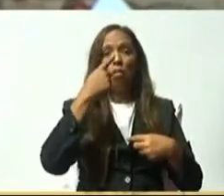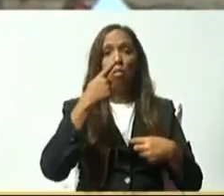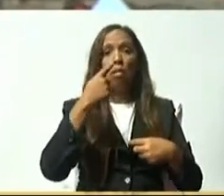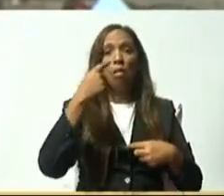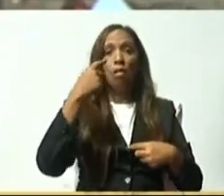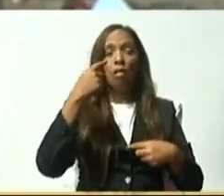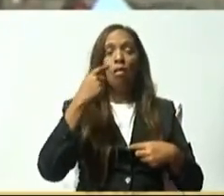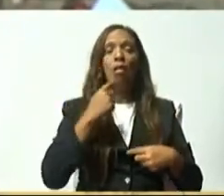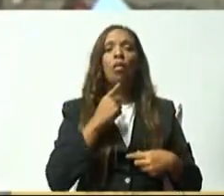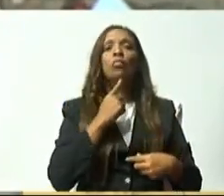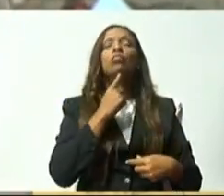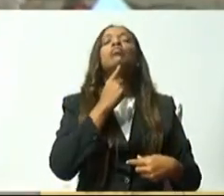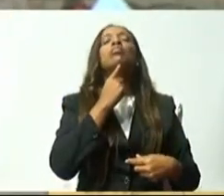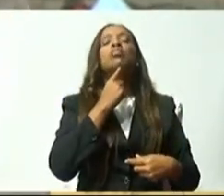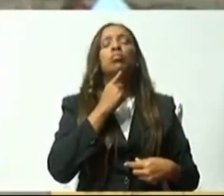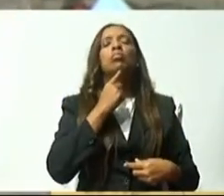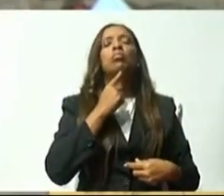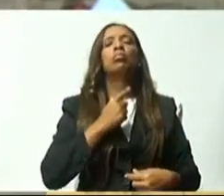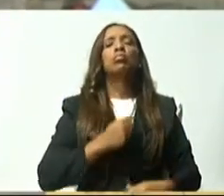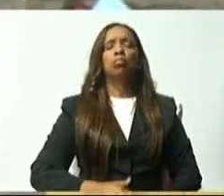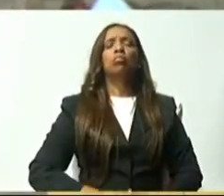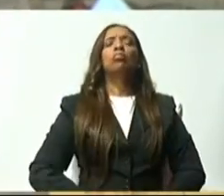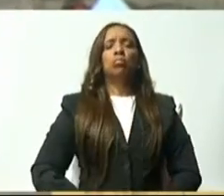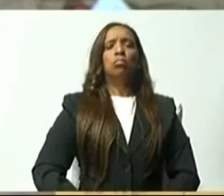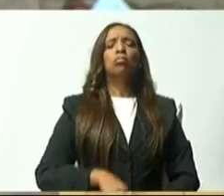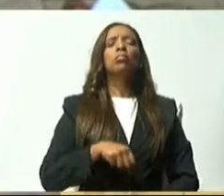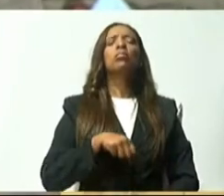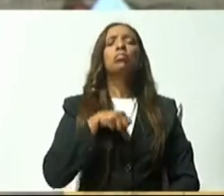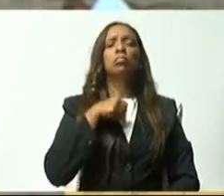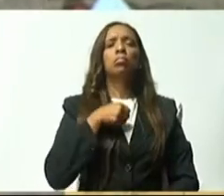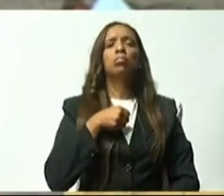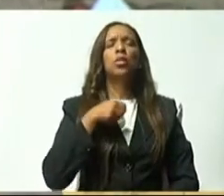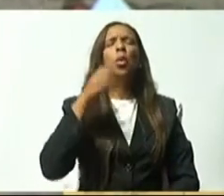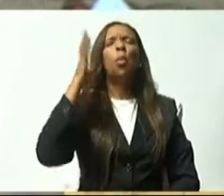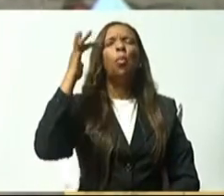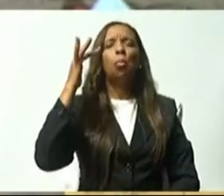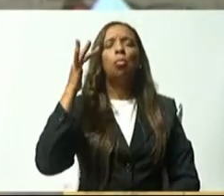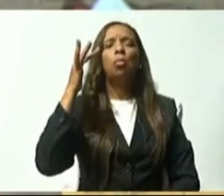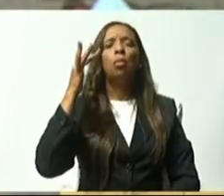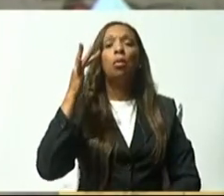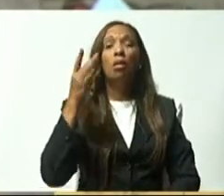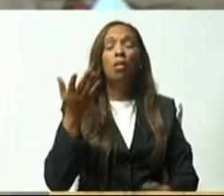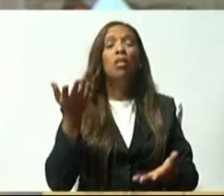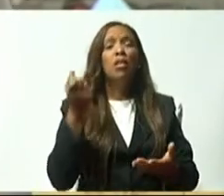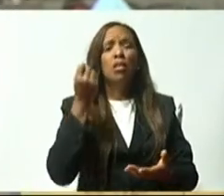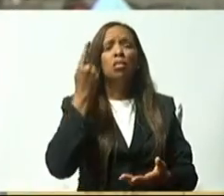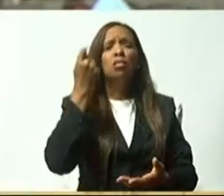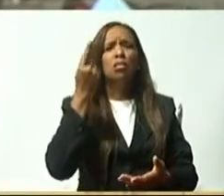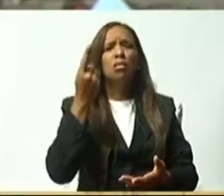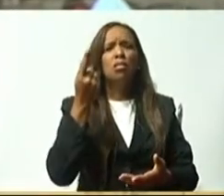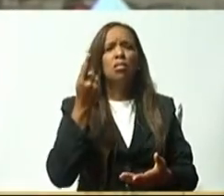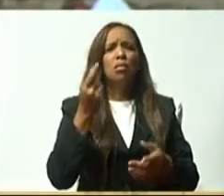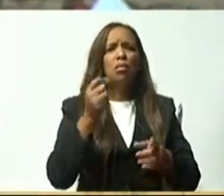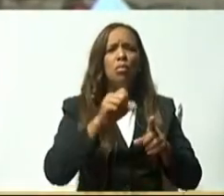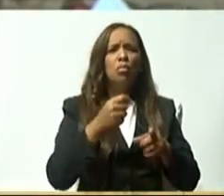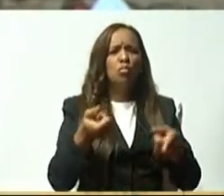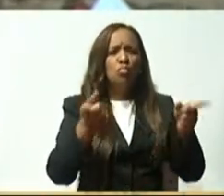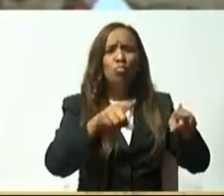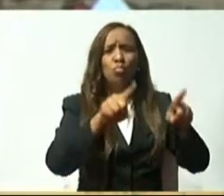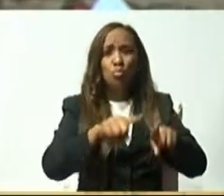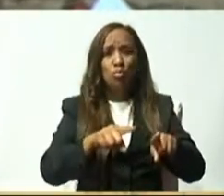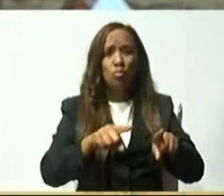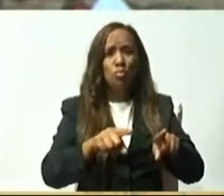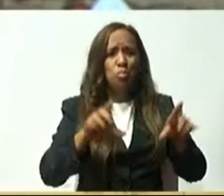Debo hacer uso de la palabra y de narrativas para que este tema quede lo